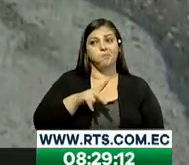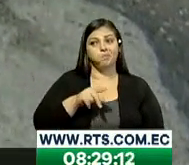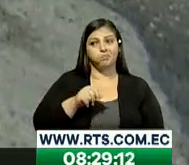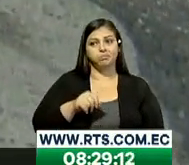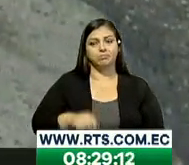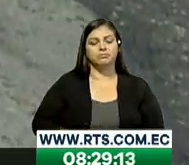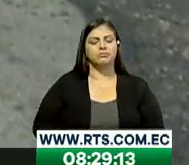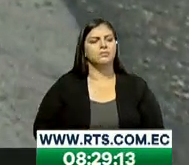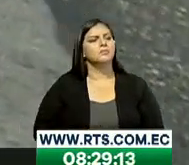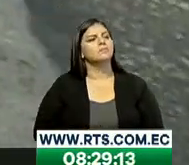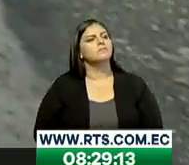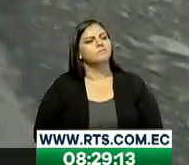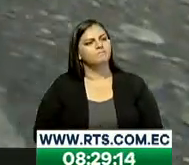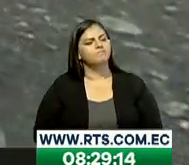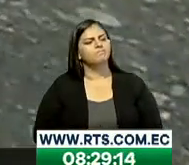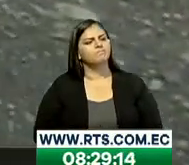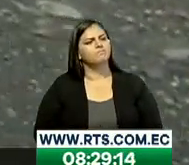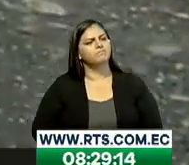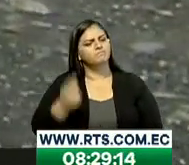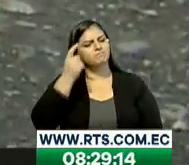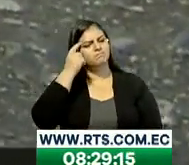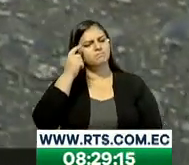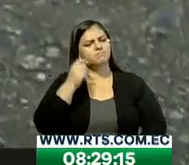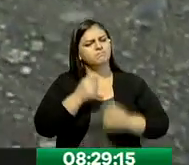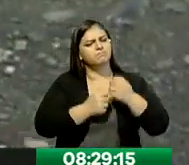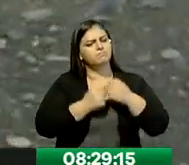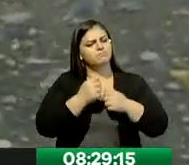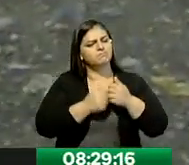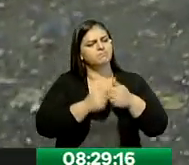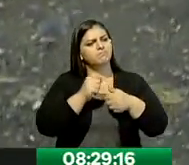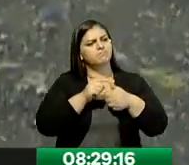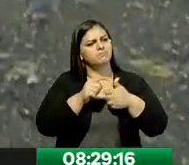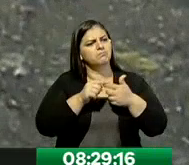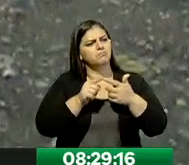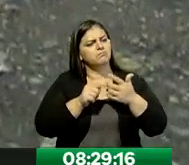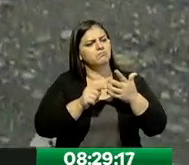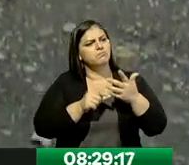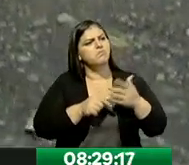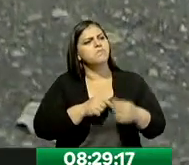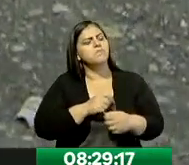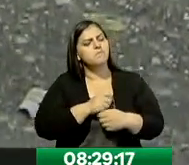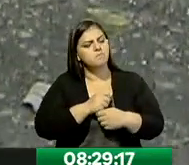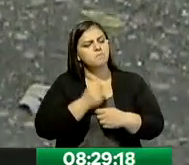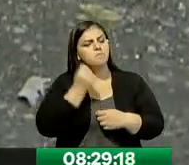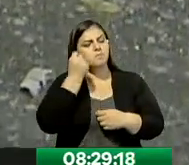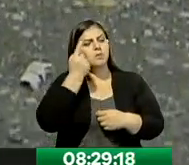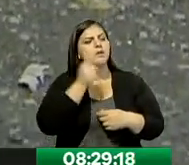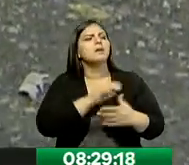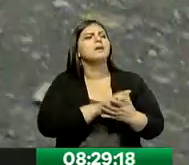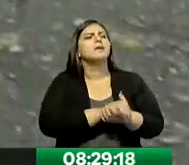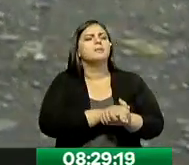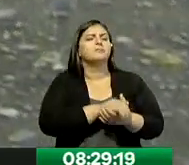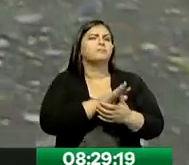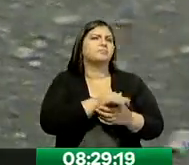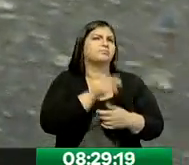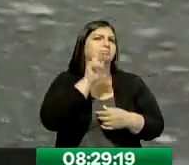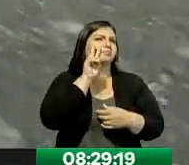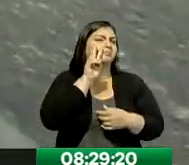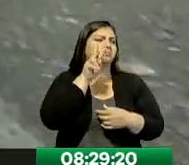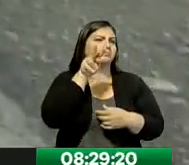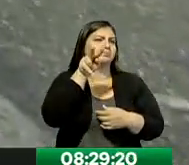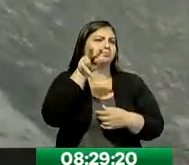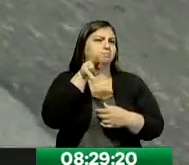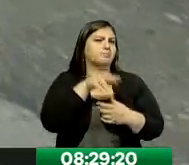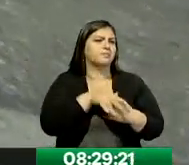quieren ustedes es no ser olvidados, porque me decía que precisamente ese sector ahí, que es como una, hay montículos